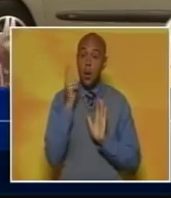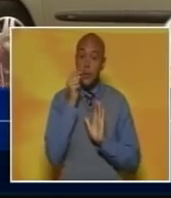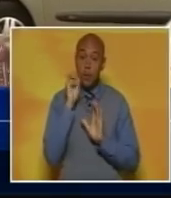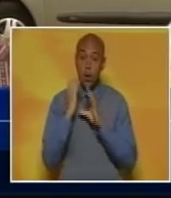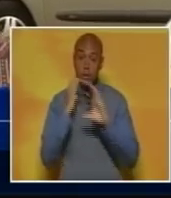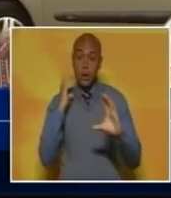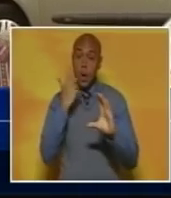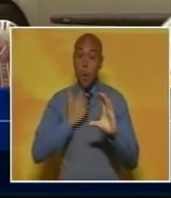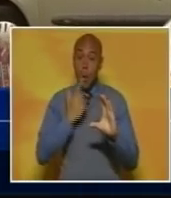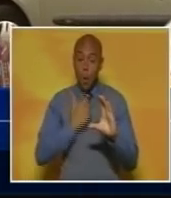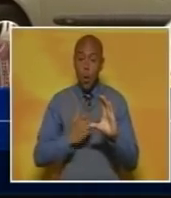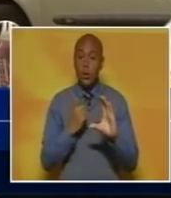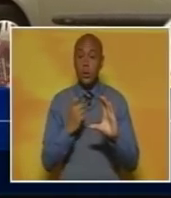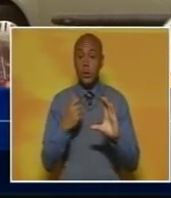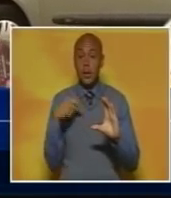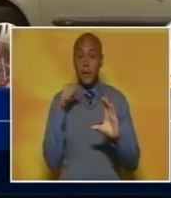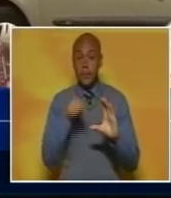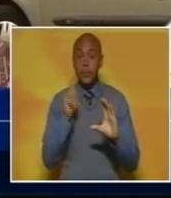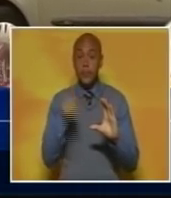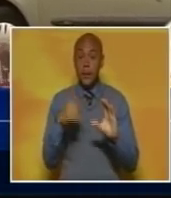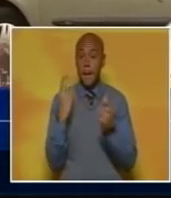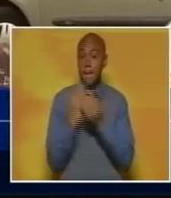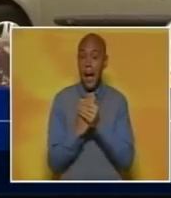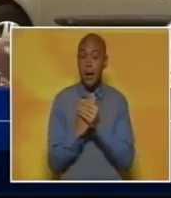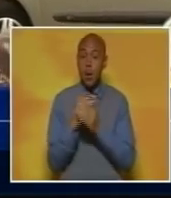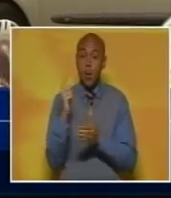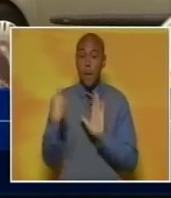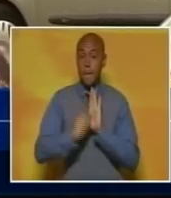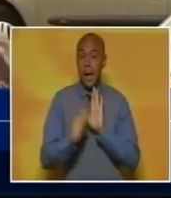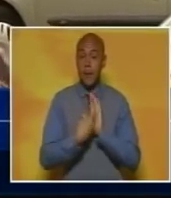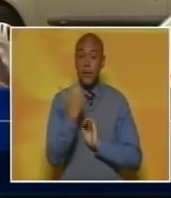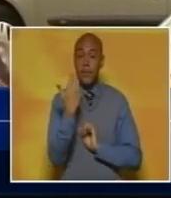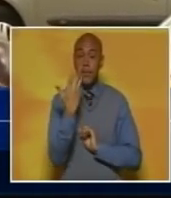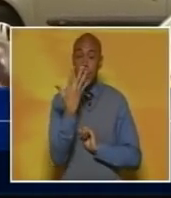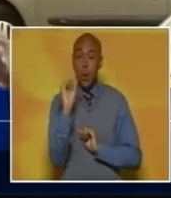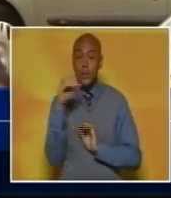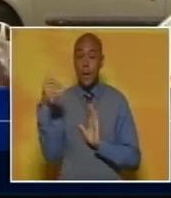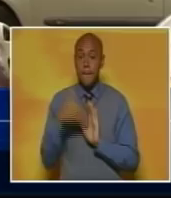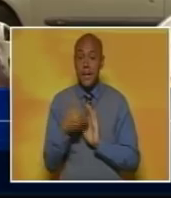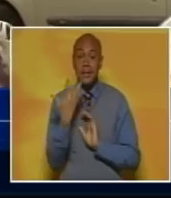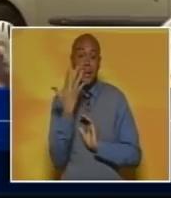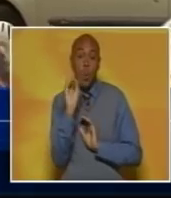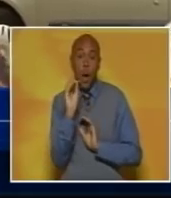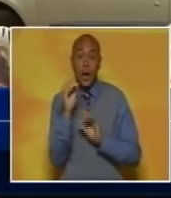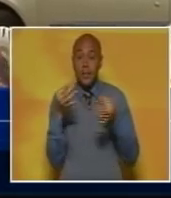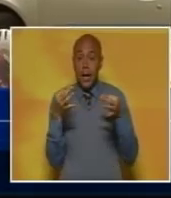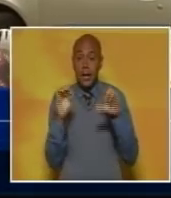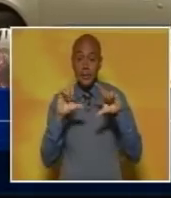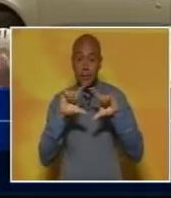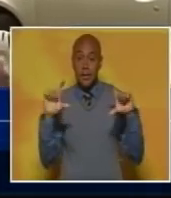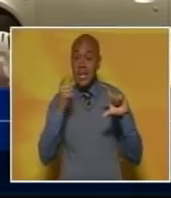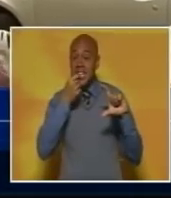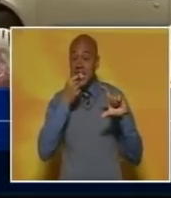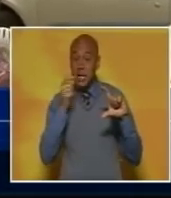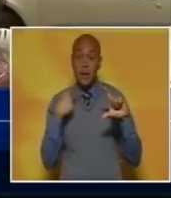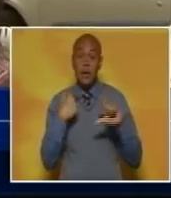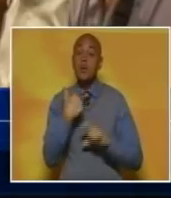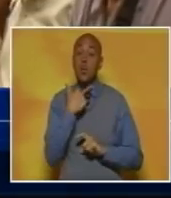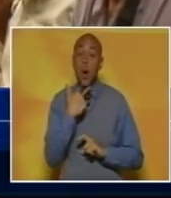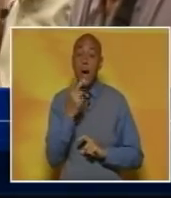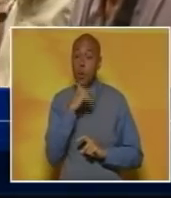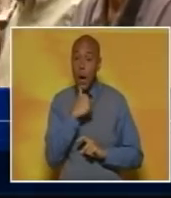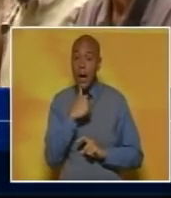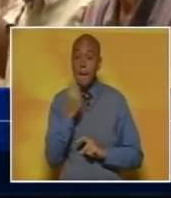microbuses. Entonces el banco lo que nos da son 50.000 bolívares, o sea 50 pues, y a veces cuando no lo tienen nos dan